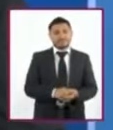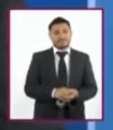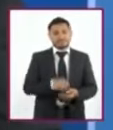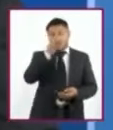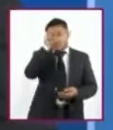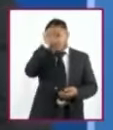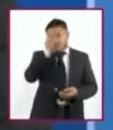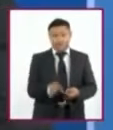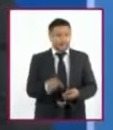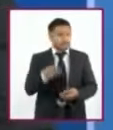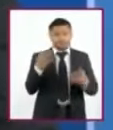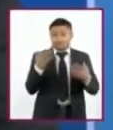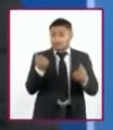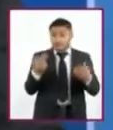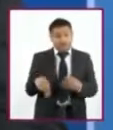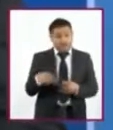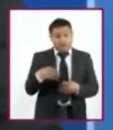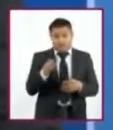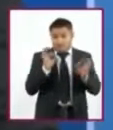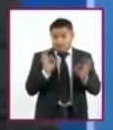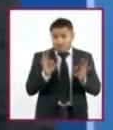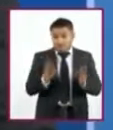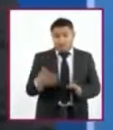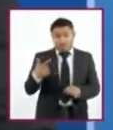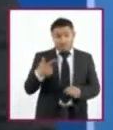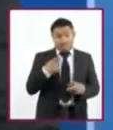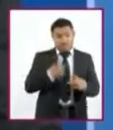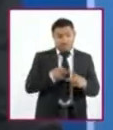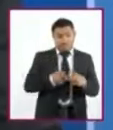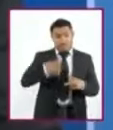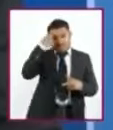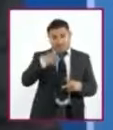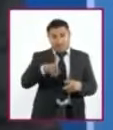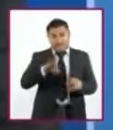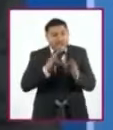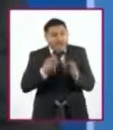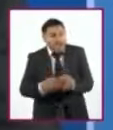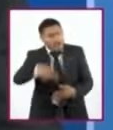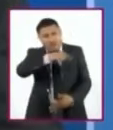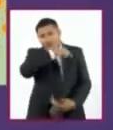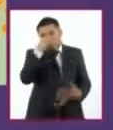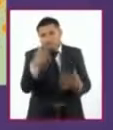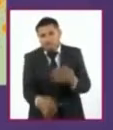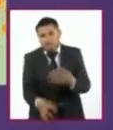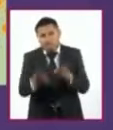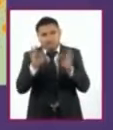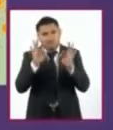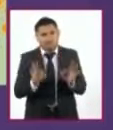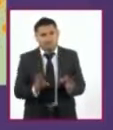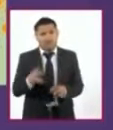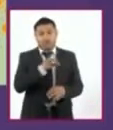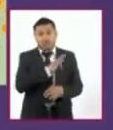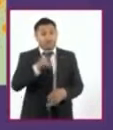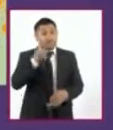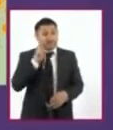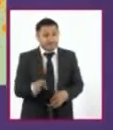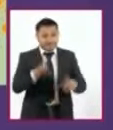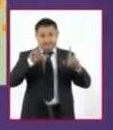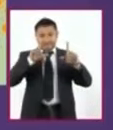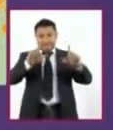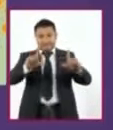No hay nombre específico en geometría para una figura que tenga varios ejes de simetría. Podemos ver el ejemplo del